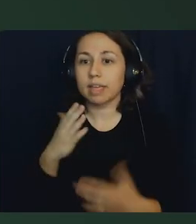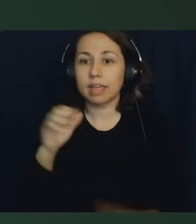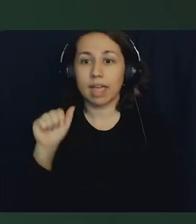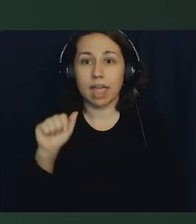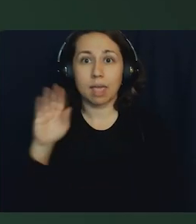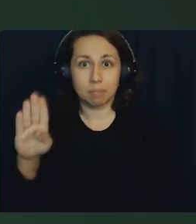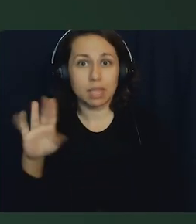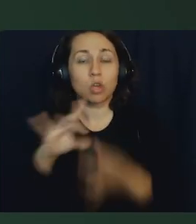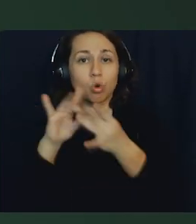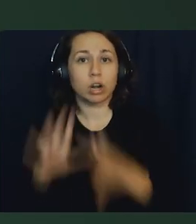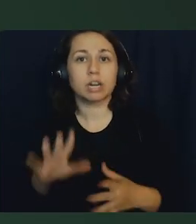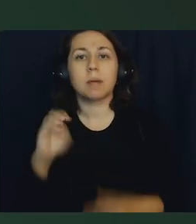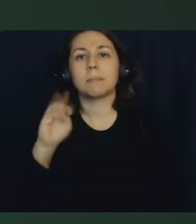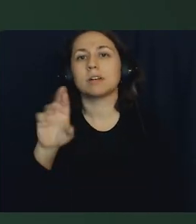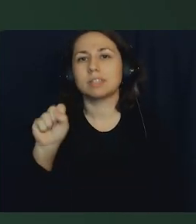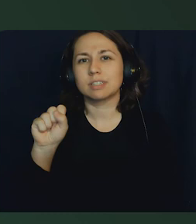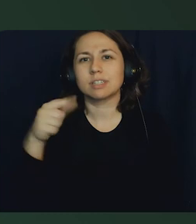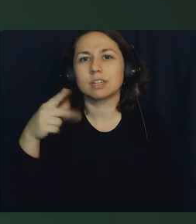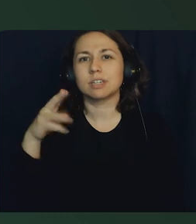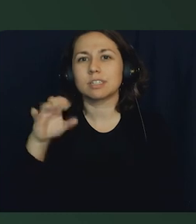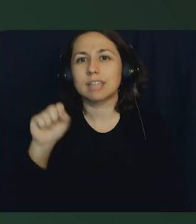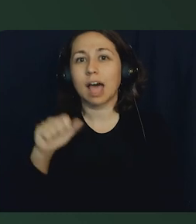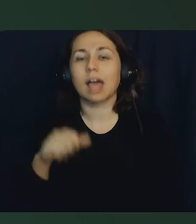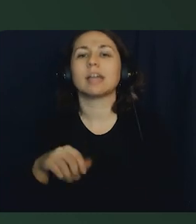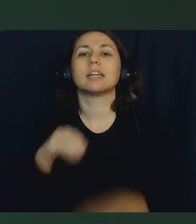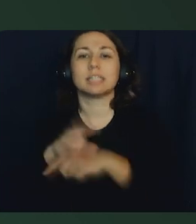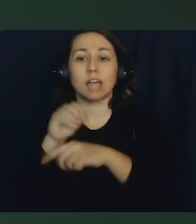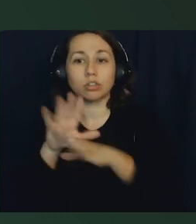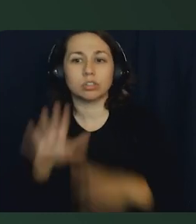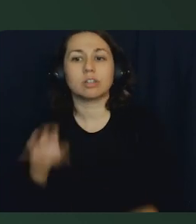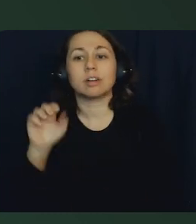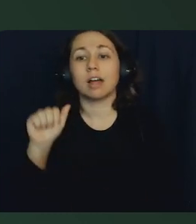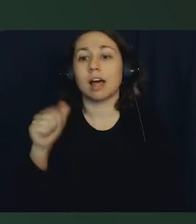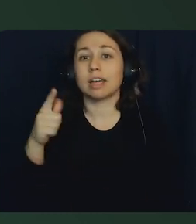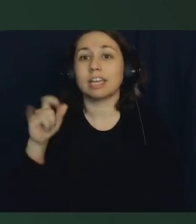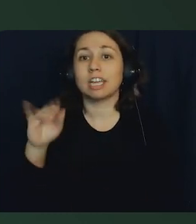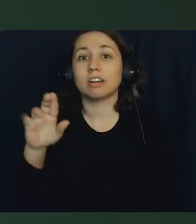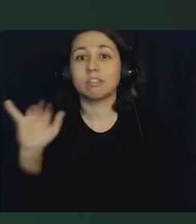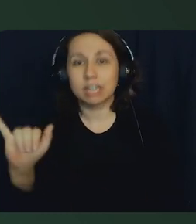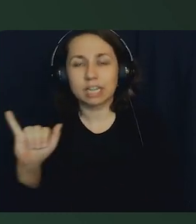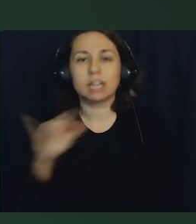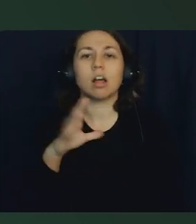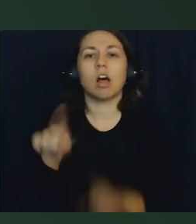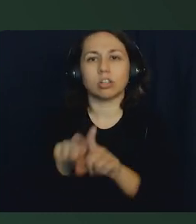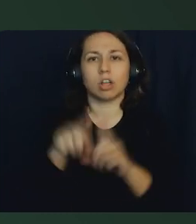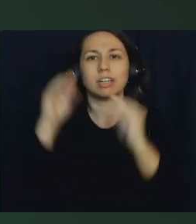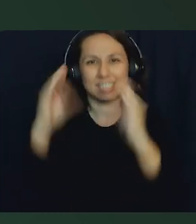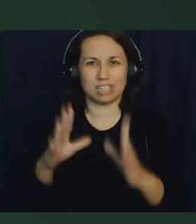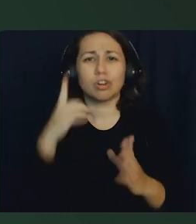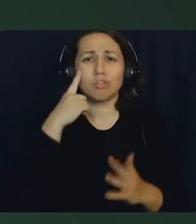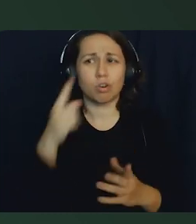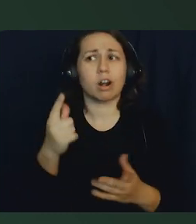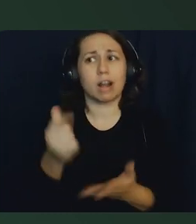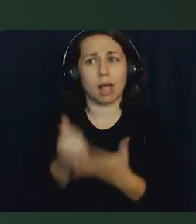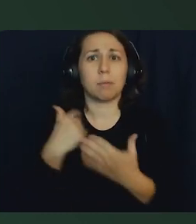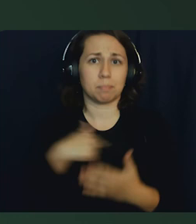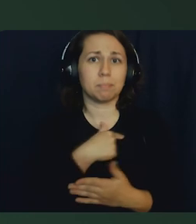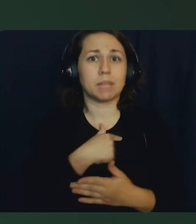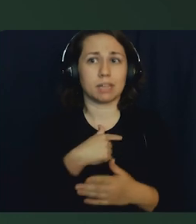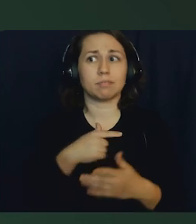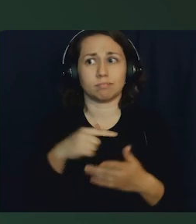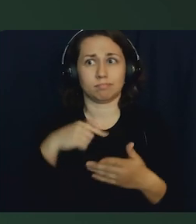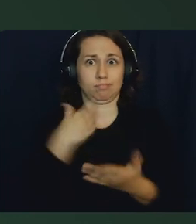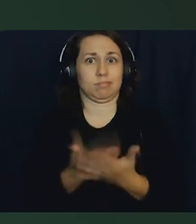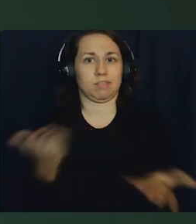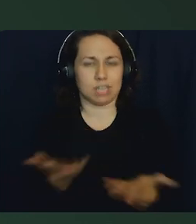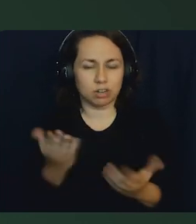Quiero agradecer a la coordinadora de IB, Mrs. Kesai, la consejera de IB, la señora Aguirre, y todos